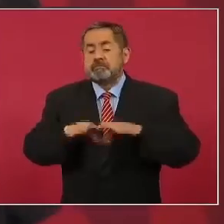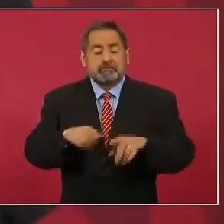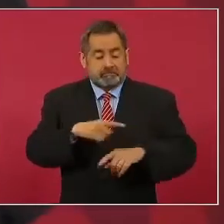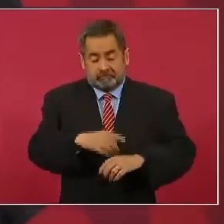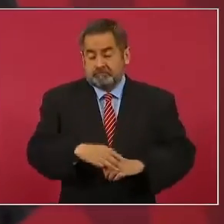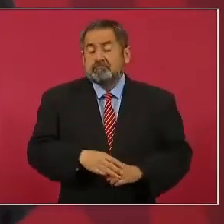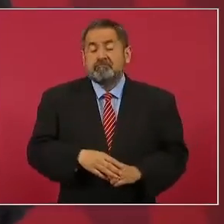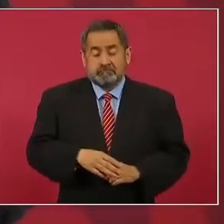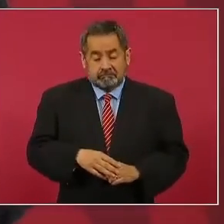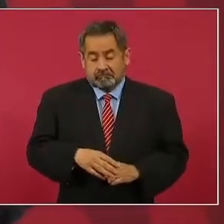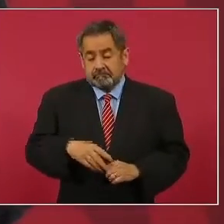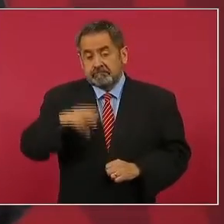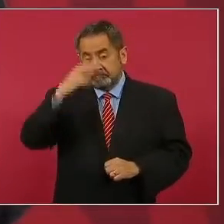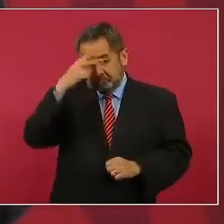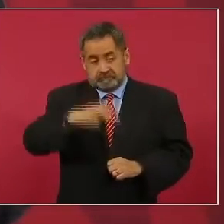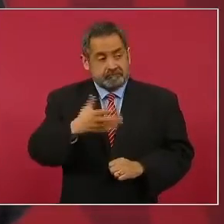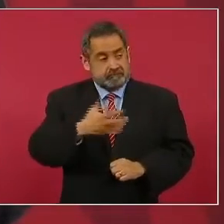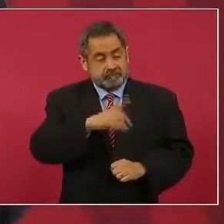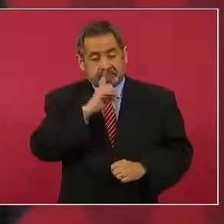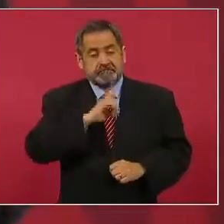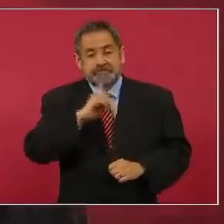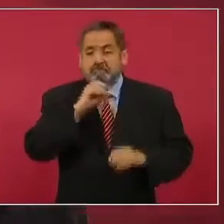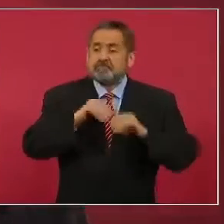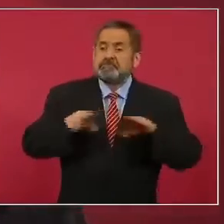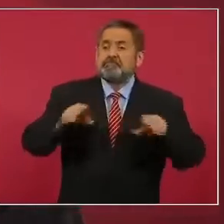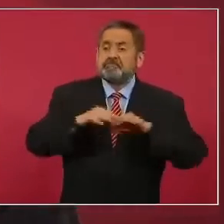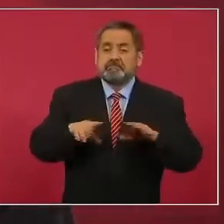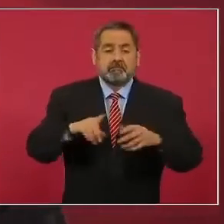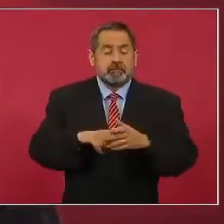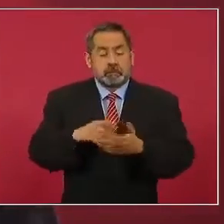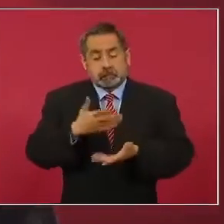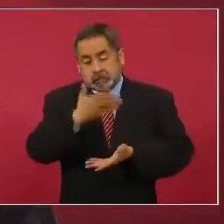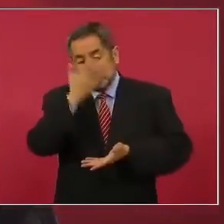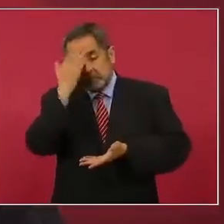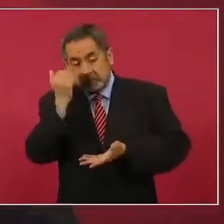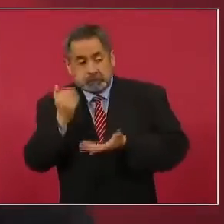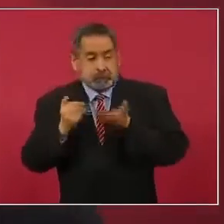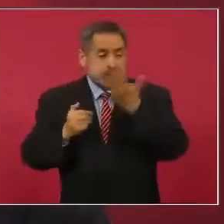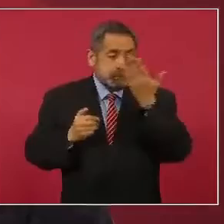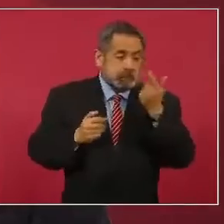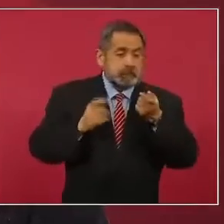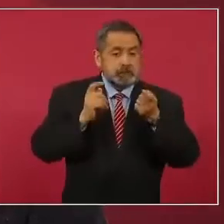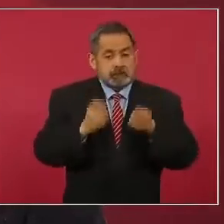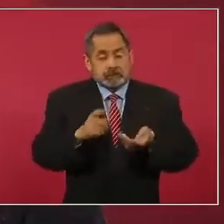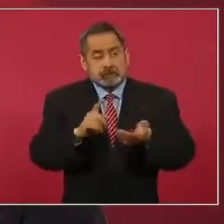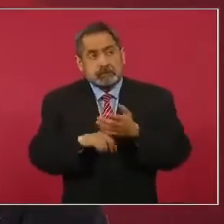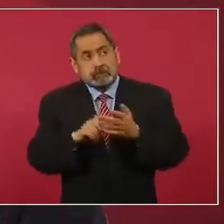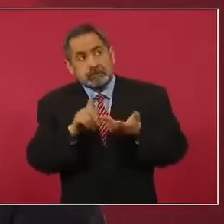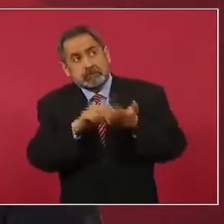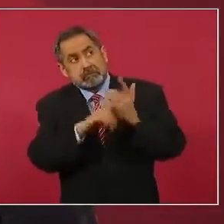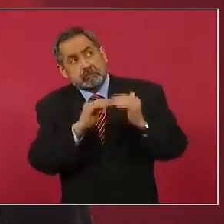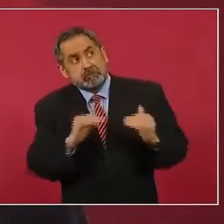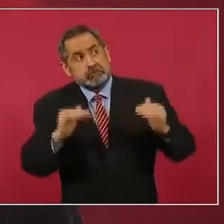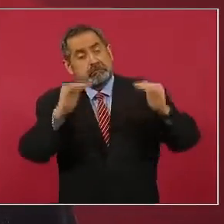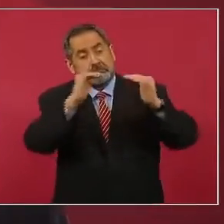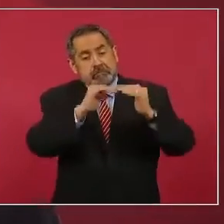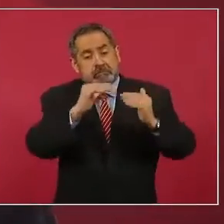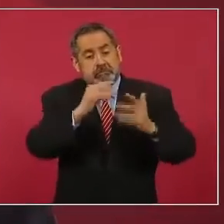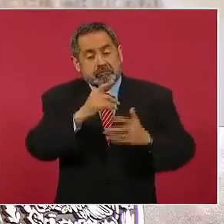en el caso de México de que no se sabía, o que las altas autoridades de